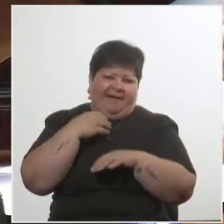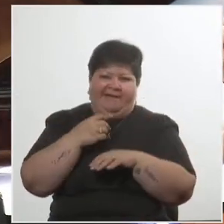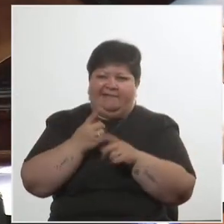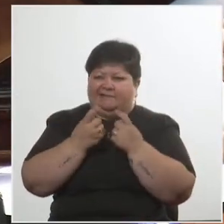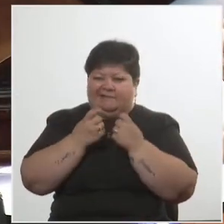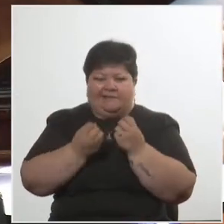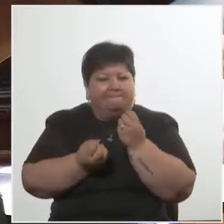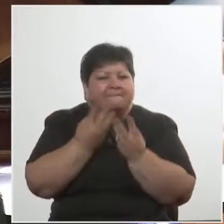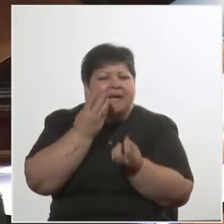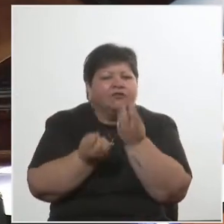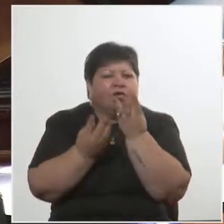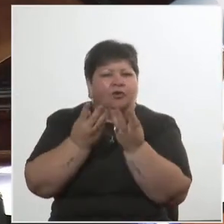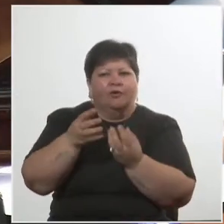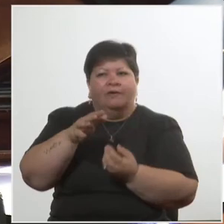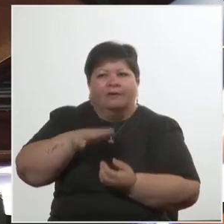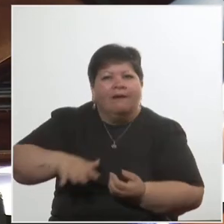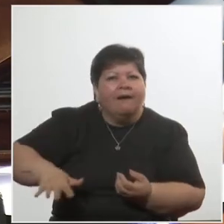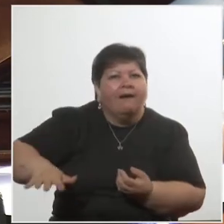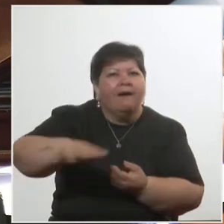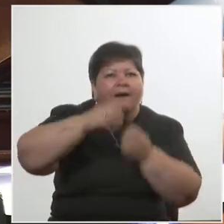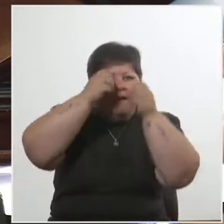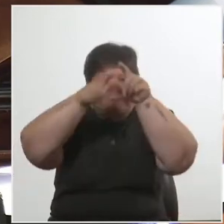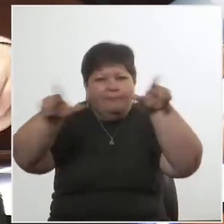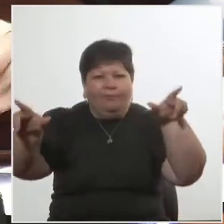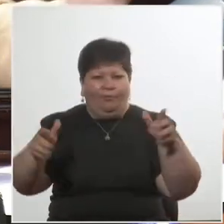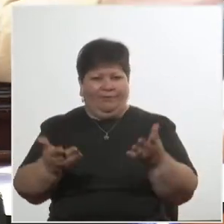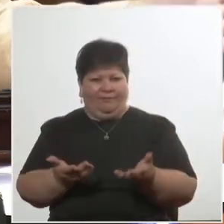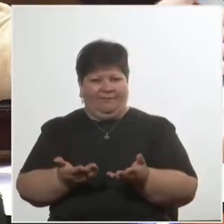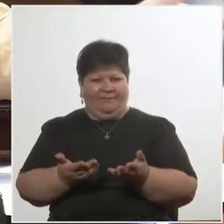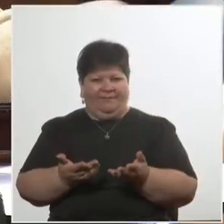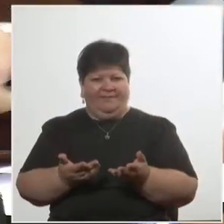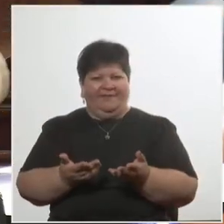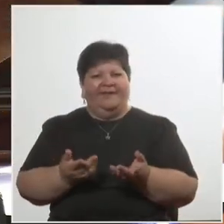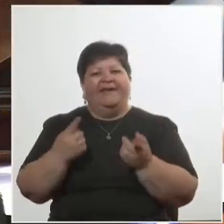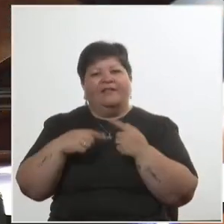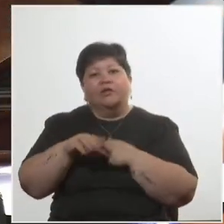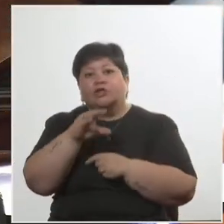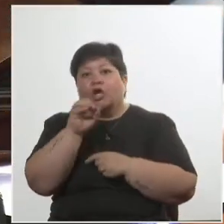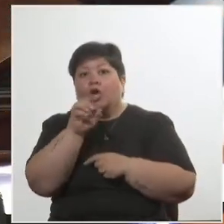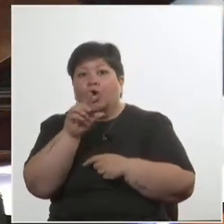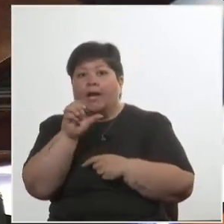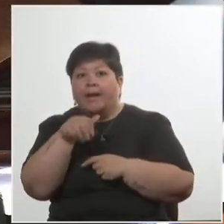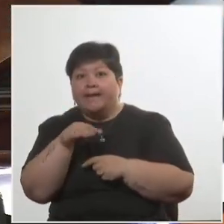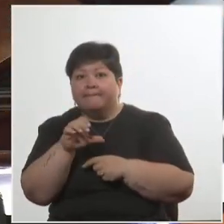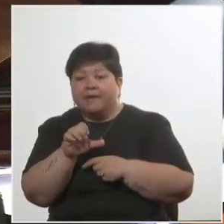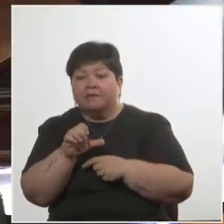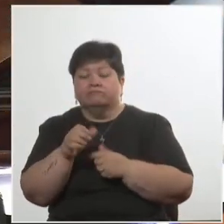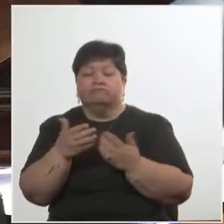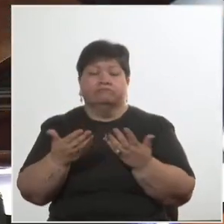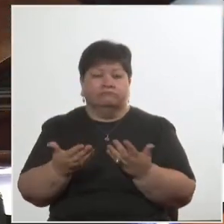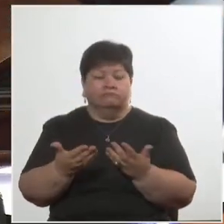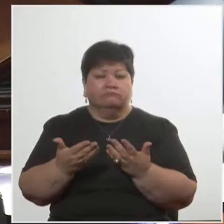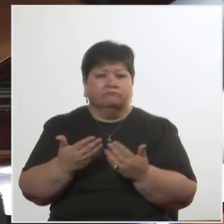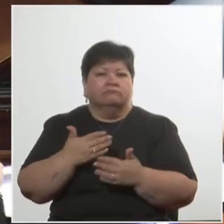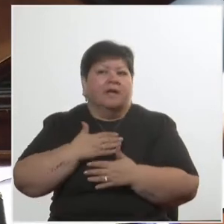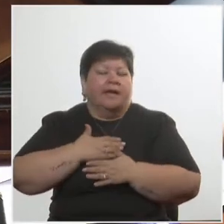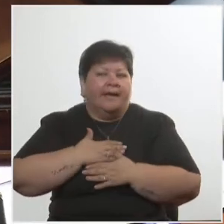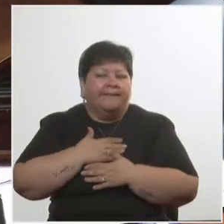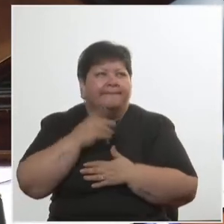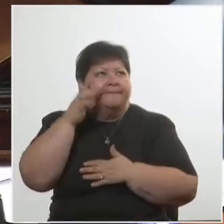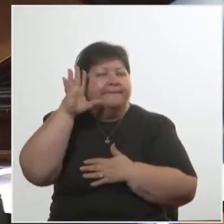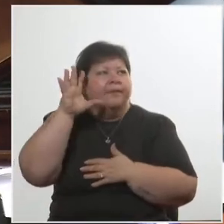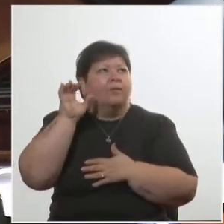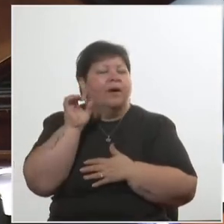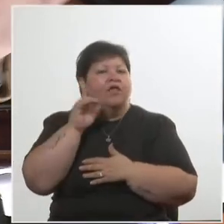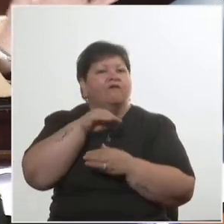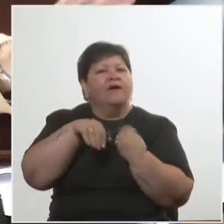hubo una incipiente cuenca agrícola que llevó a coleme cuando hablo de coleme Señora presidenta a mí se me viene a